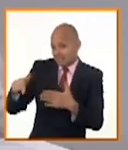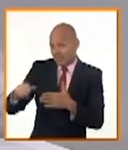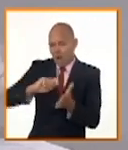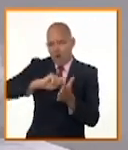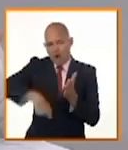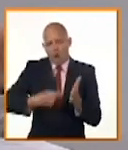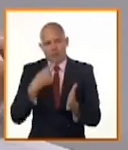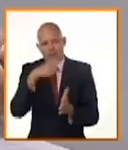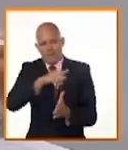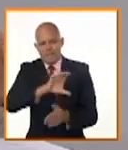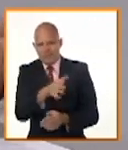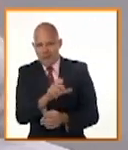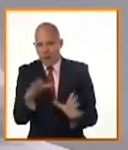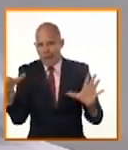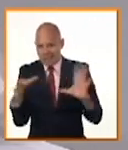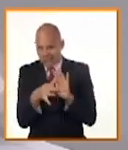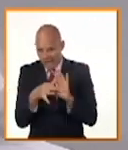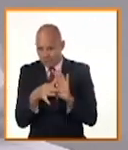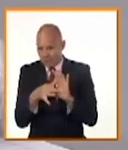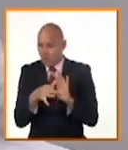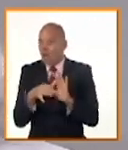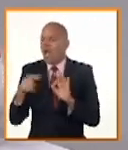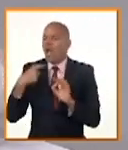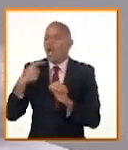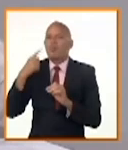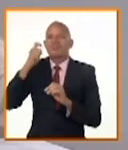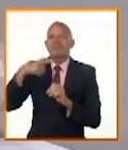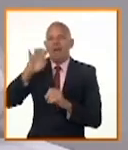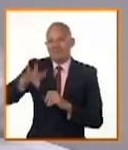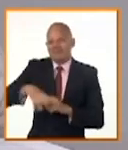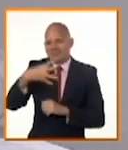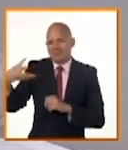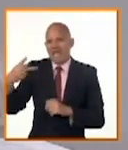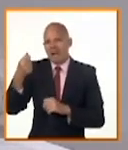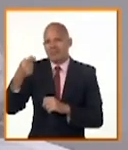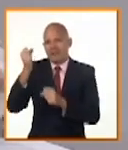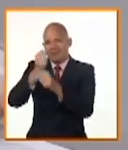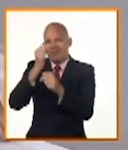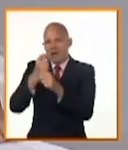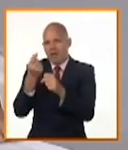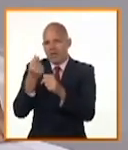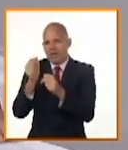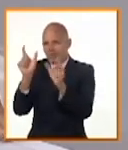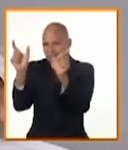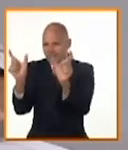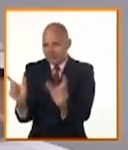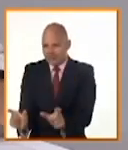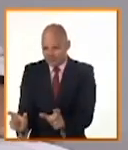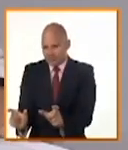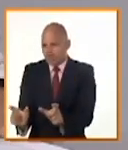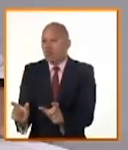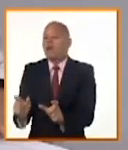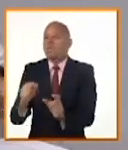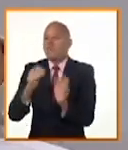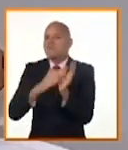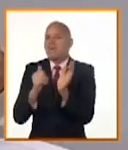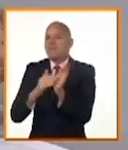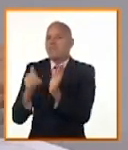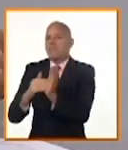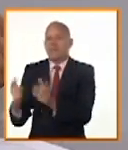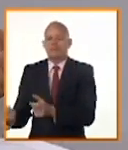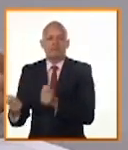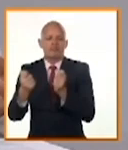y usted le puede pagar a su trabajador bajo Una nómina una oficialización etcétera entonces hacia por eso respondíamos sí